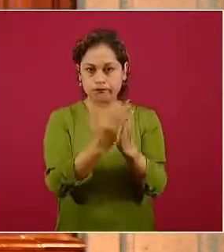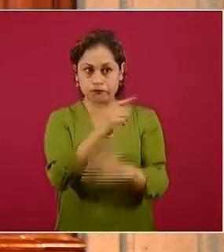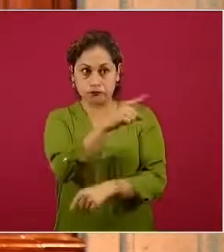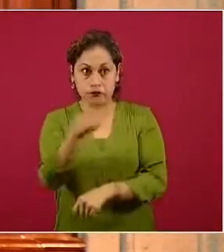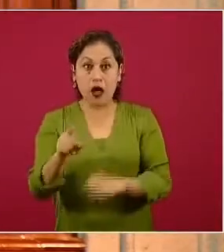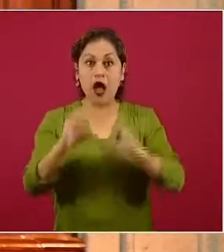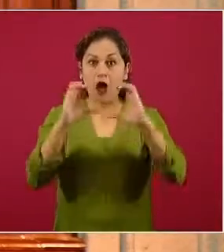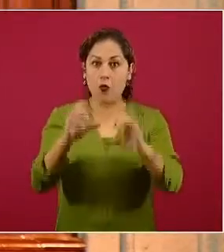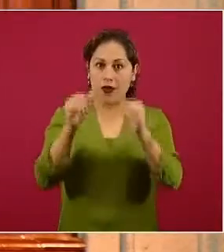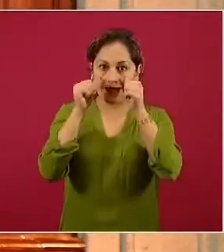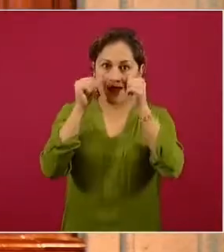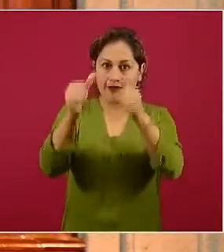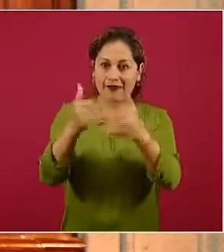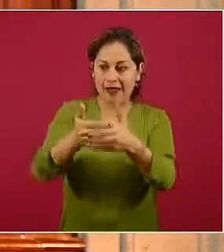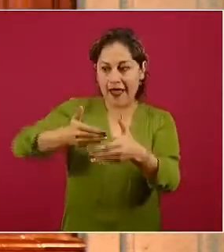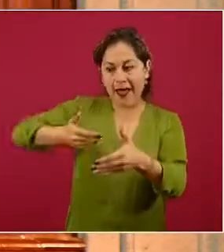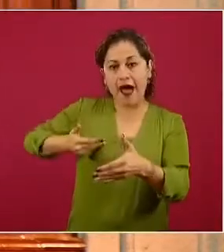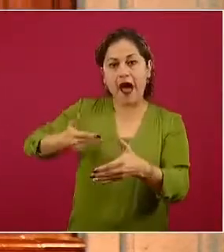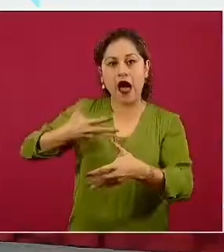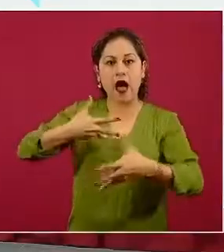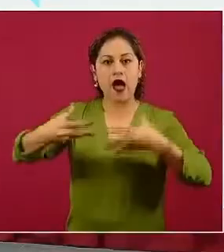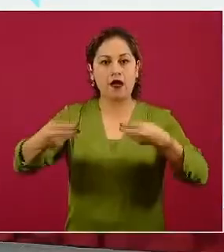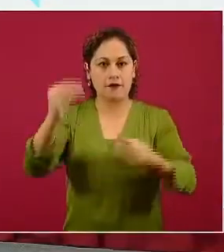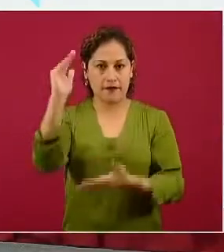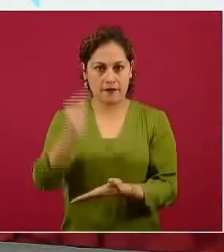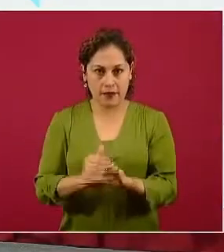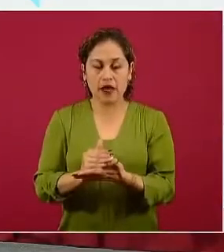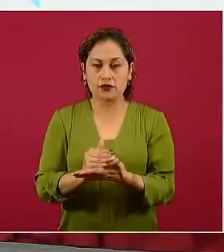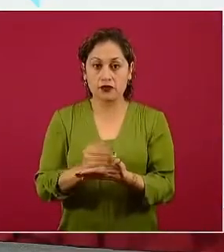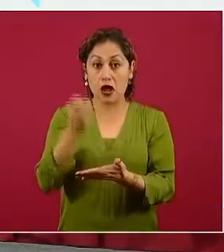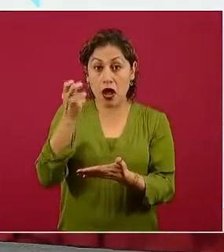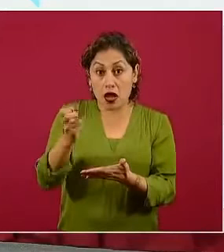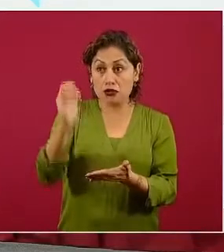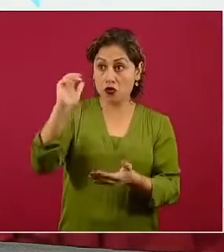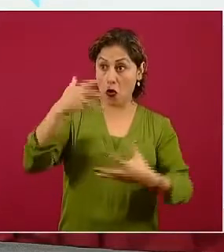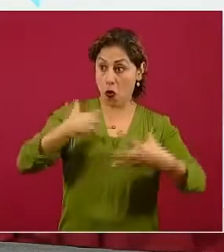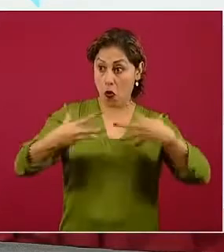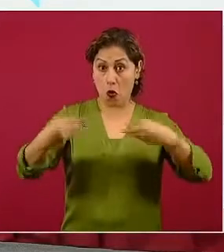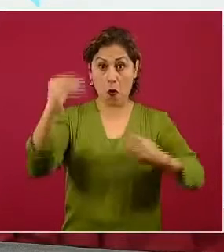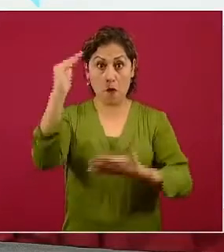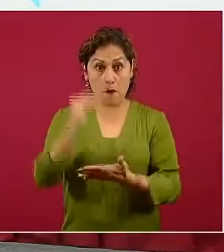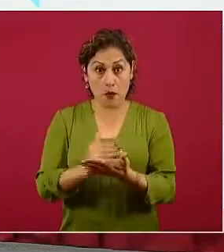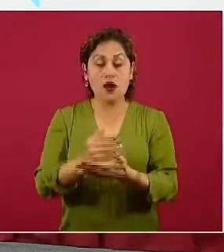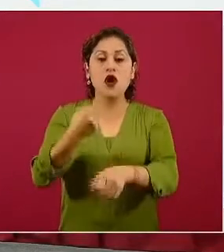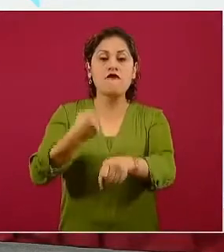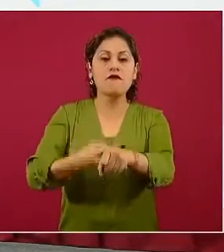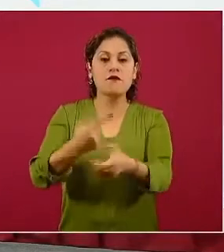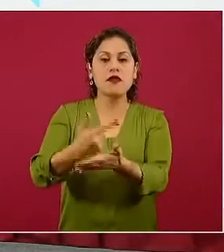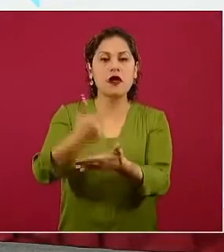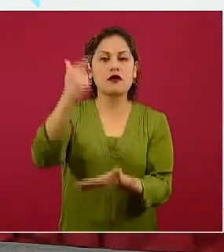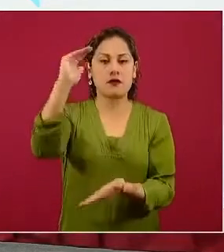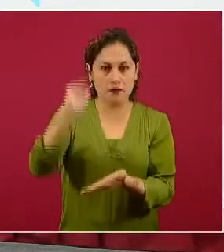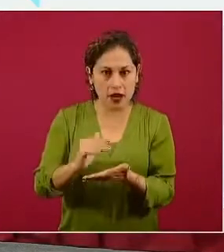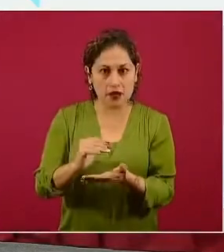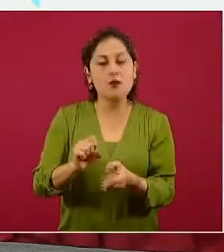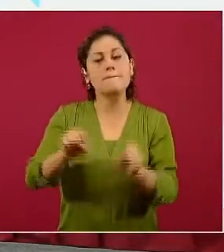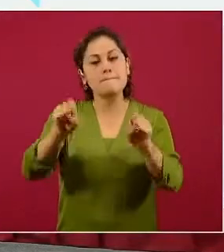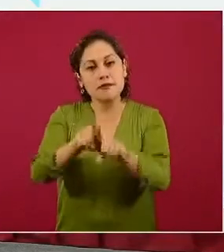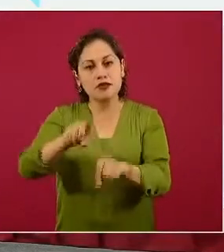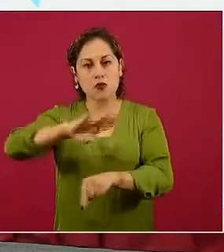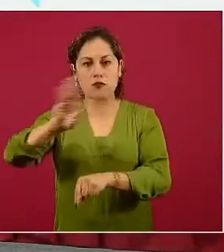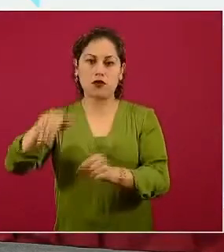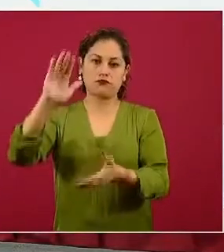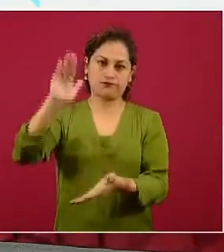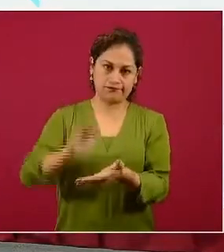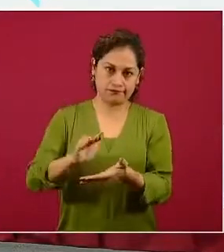Y si prevenimos contagios, pues prevenimos enfermedad grave y por lo tanto también defunciones.